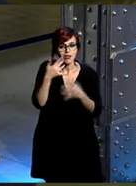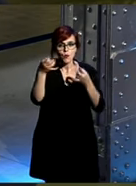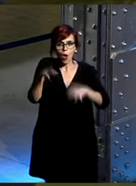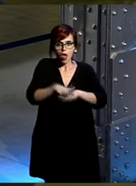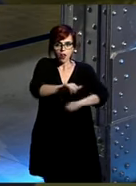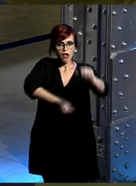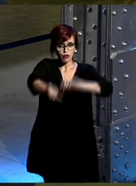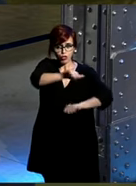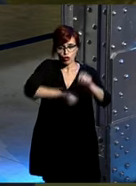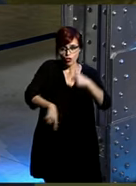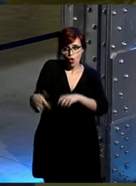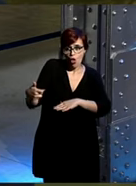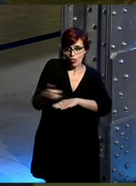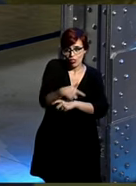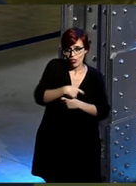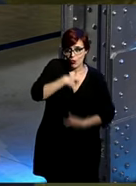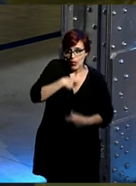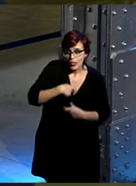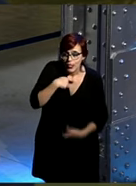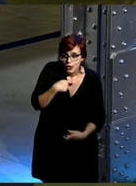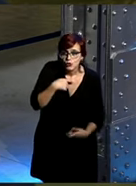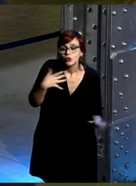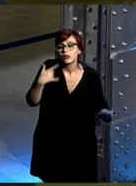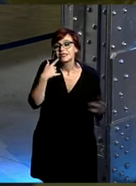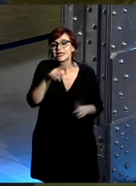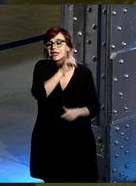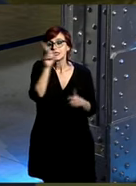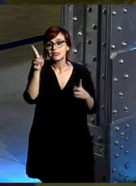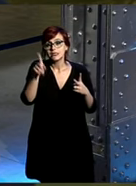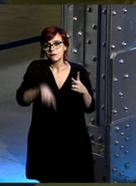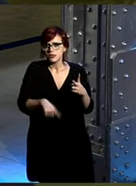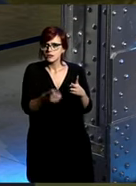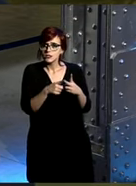laboratorio ciudadano. Y el segundo elemento es